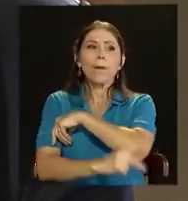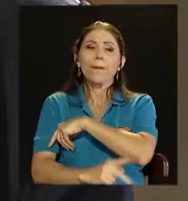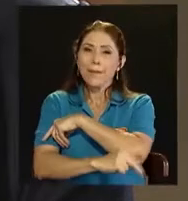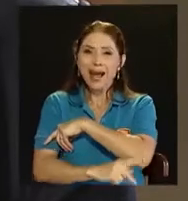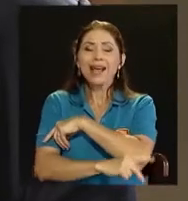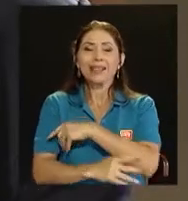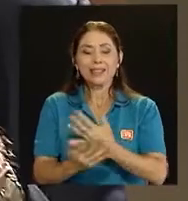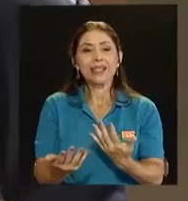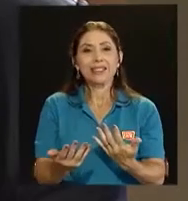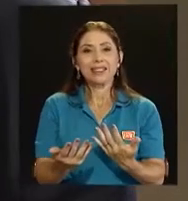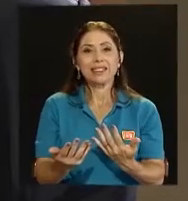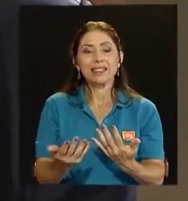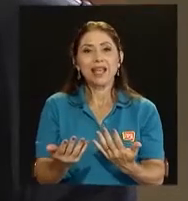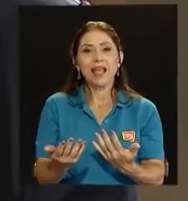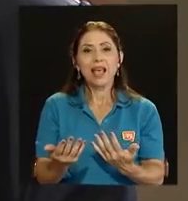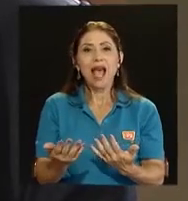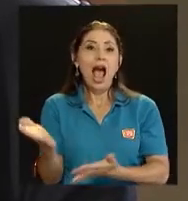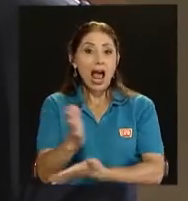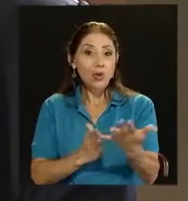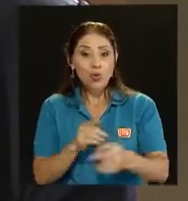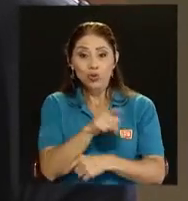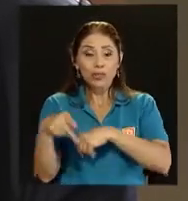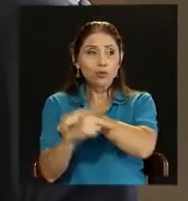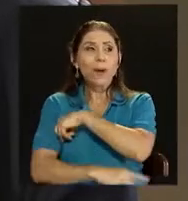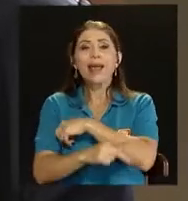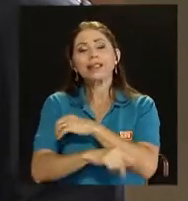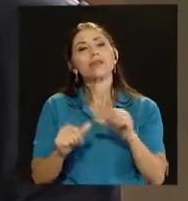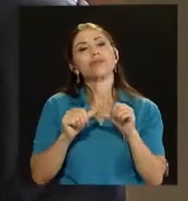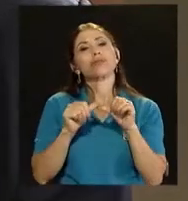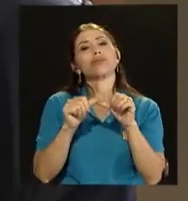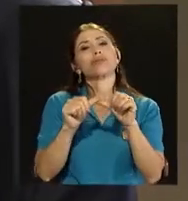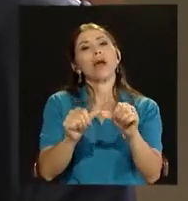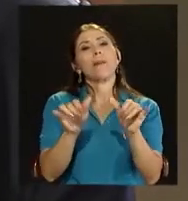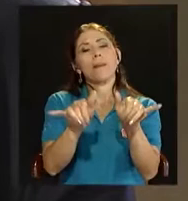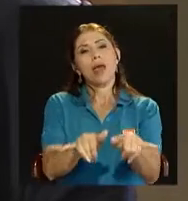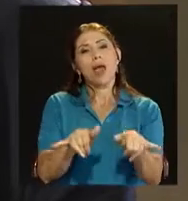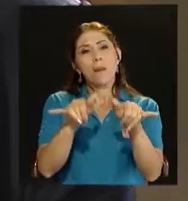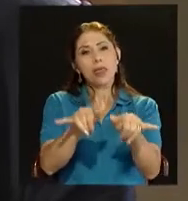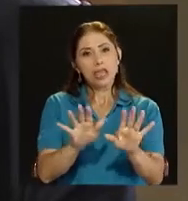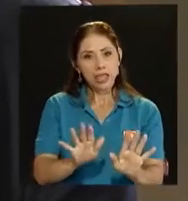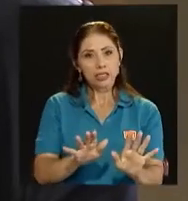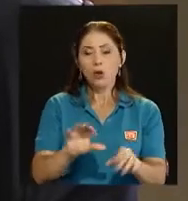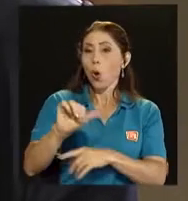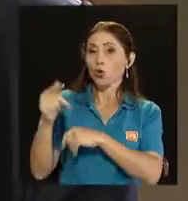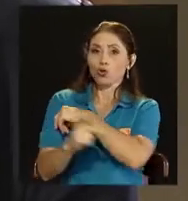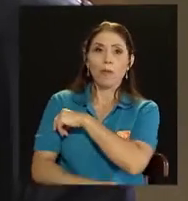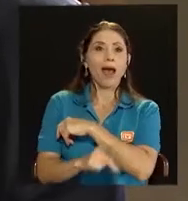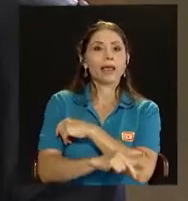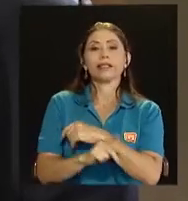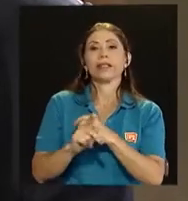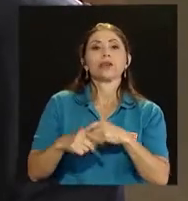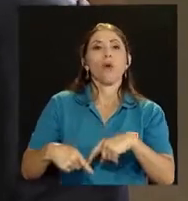países, que algunos serán permanentes y otros non permanentes, con